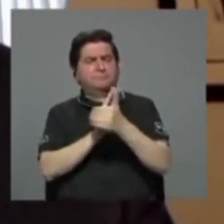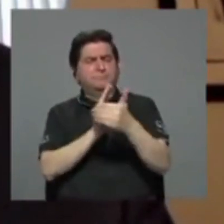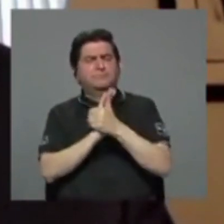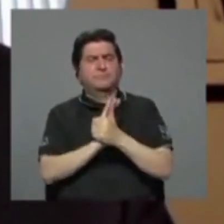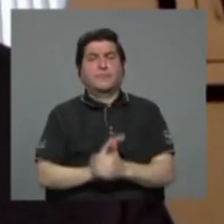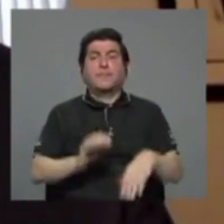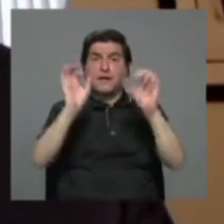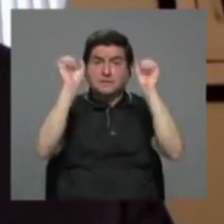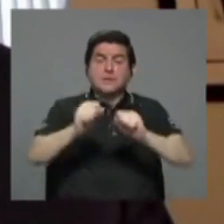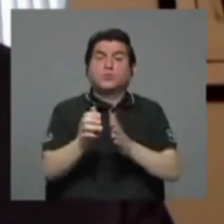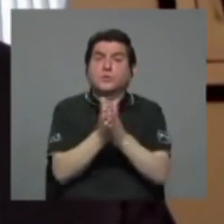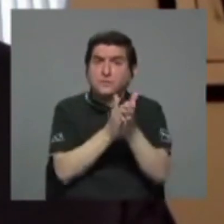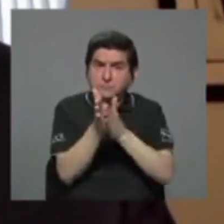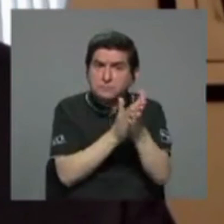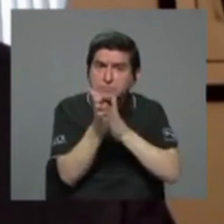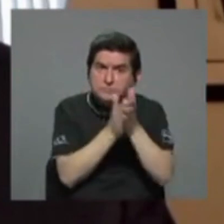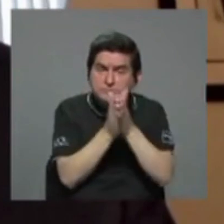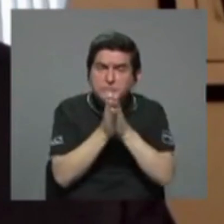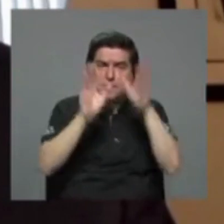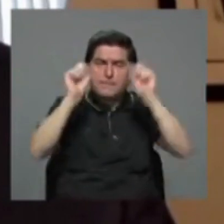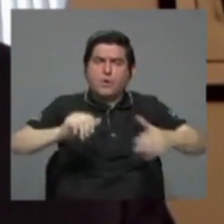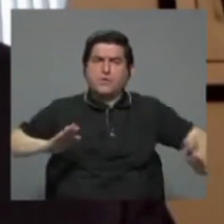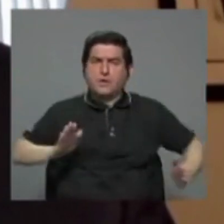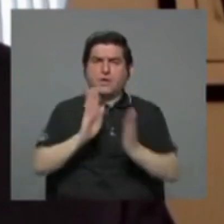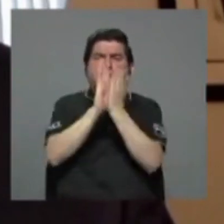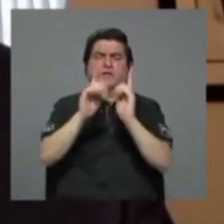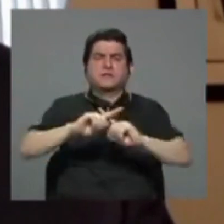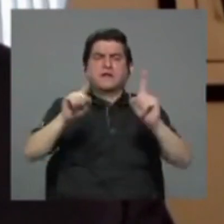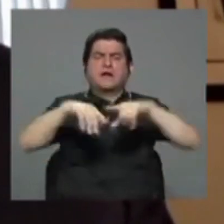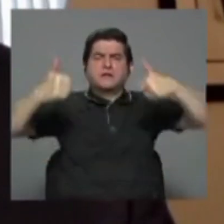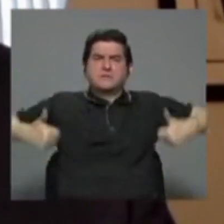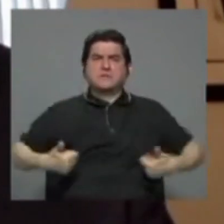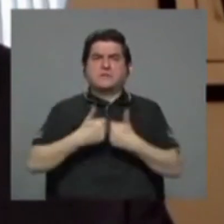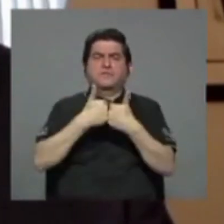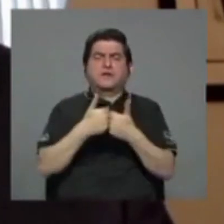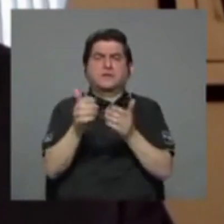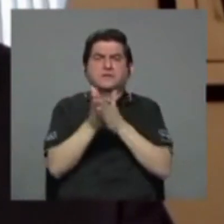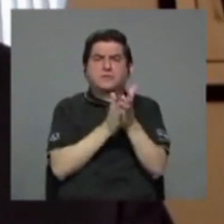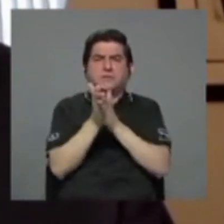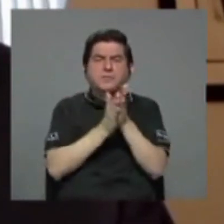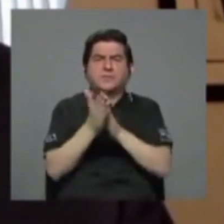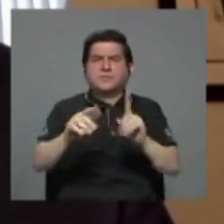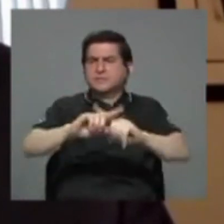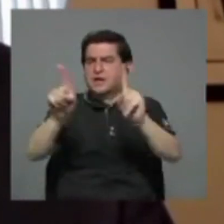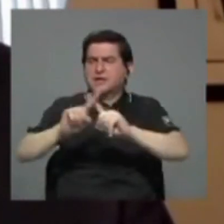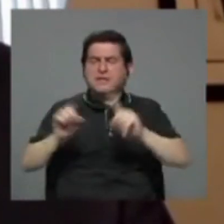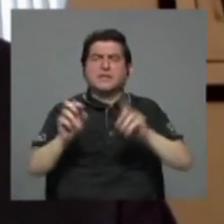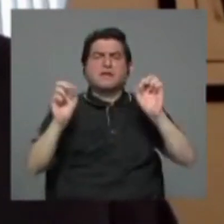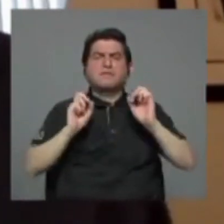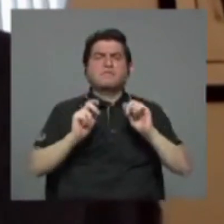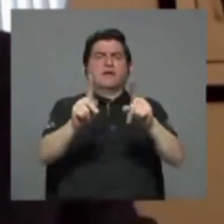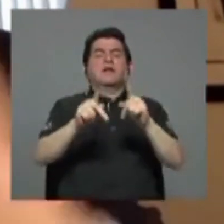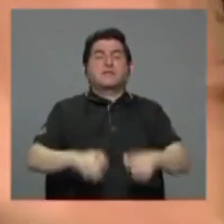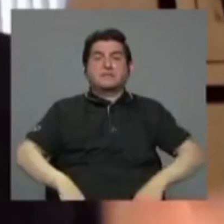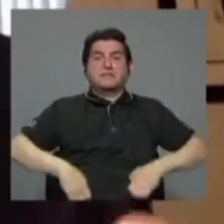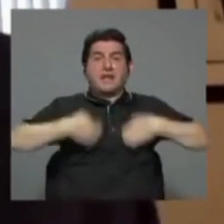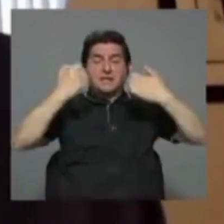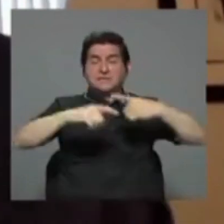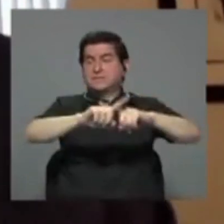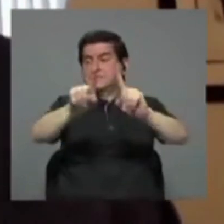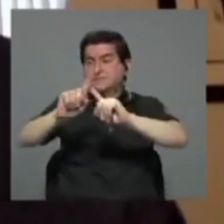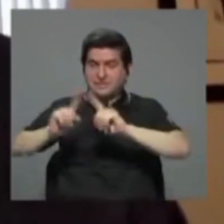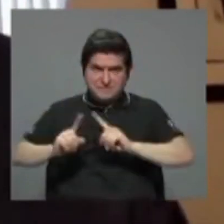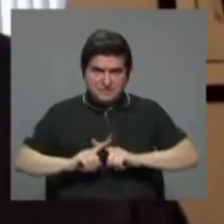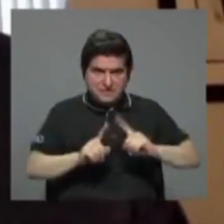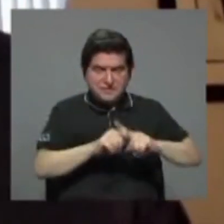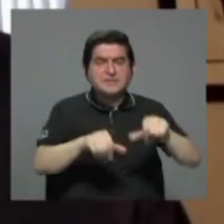cual se puede echar mano para afrontar distintos desafíos o aprovechar distintas oportunidades, y que existen una serie